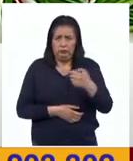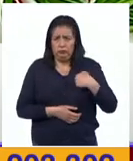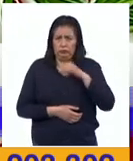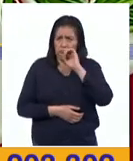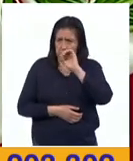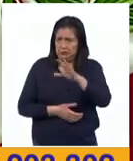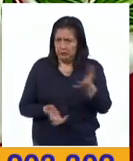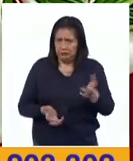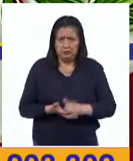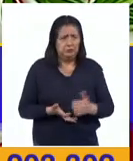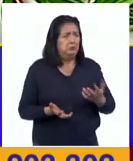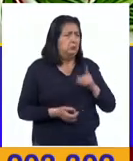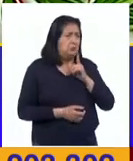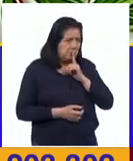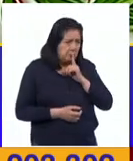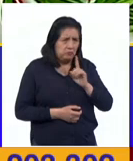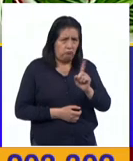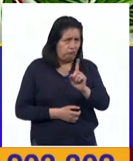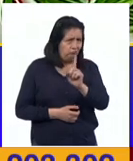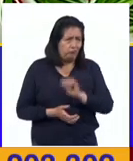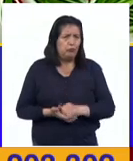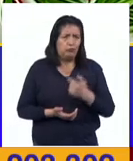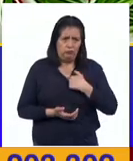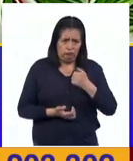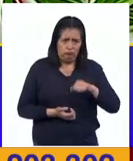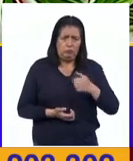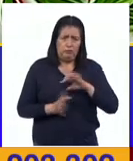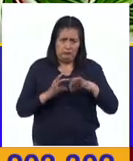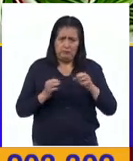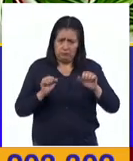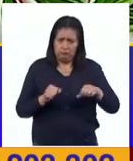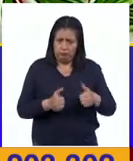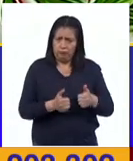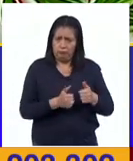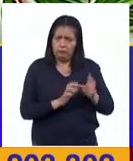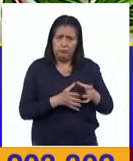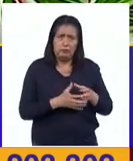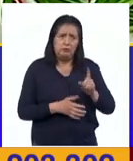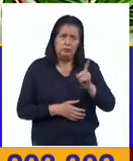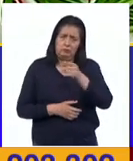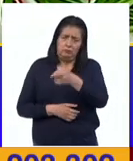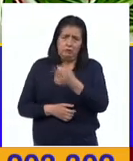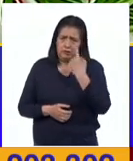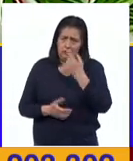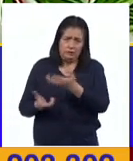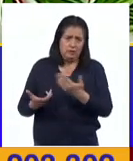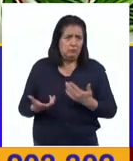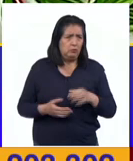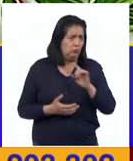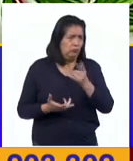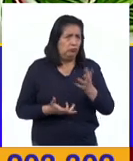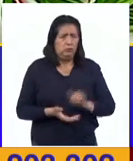decirlo y no podemos quedarnos callados. Yo tengo una familia bien constituida y él no va a pretender de ninguna manera